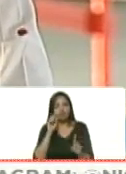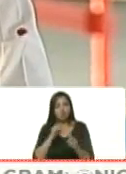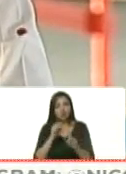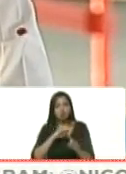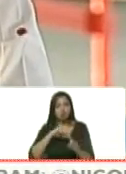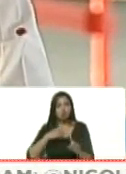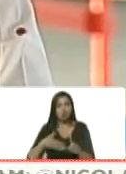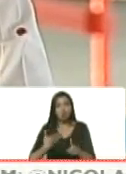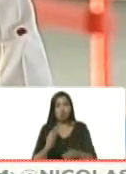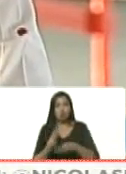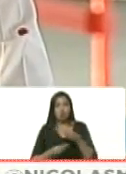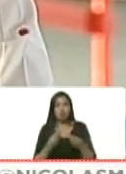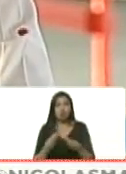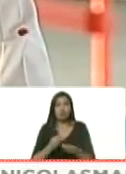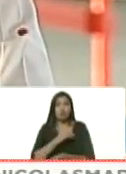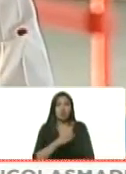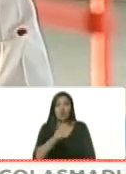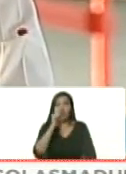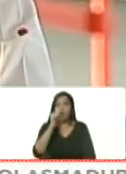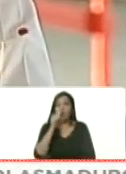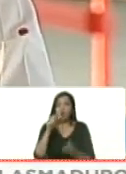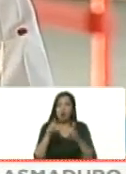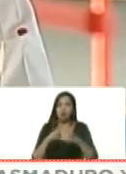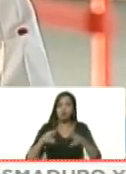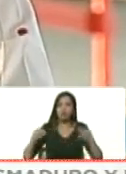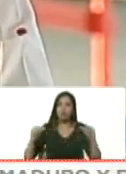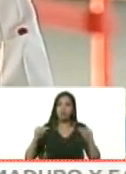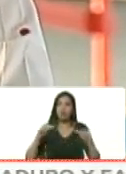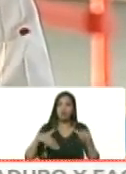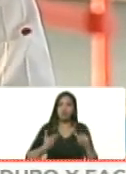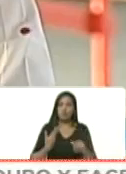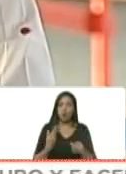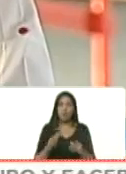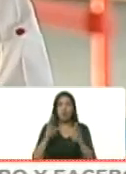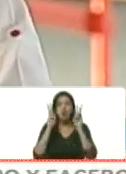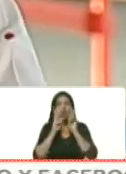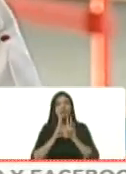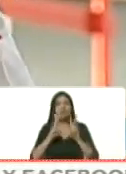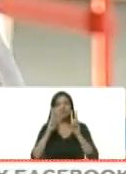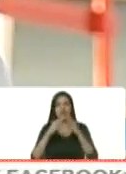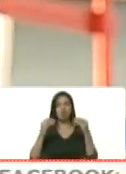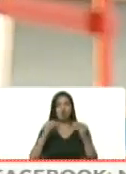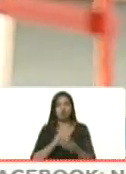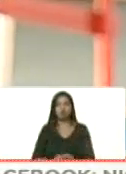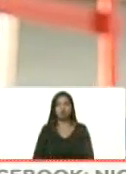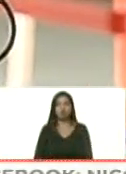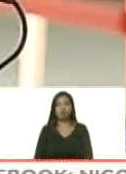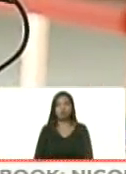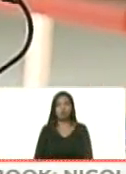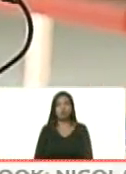podamos controlar y las aguas que lleguen a nuestro territorio estén debidamente limpias y purificadas. Bueno,